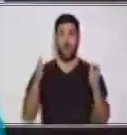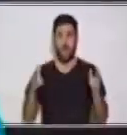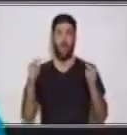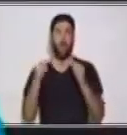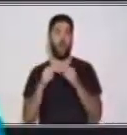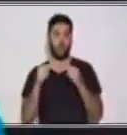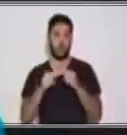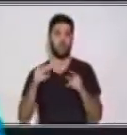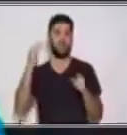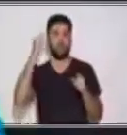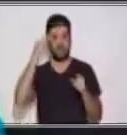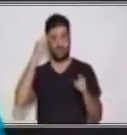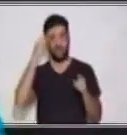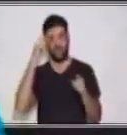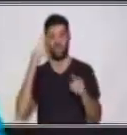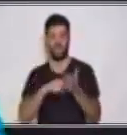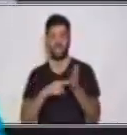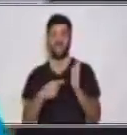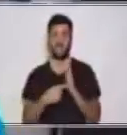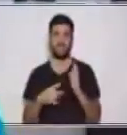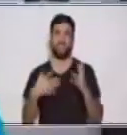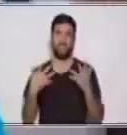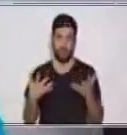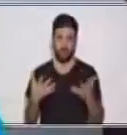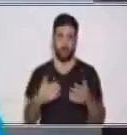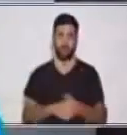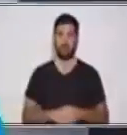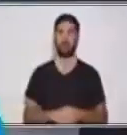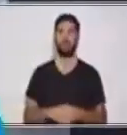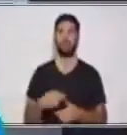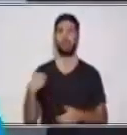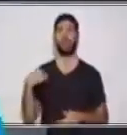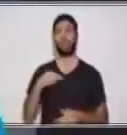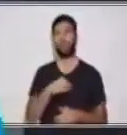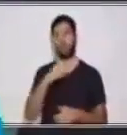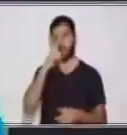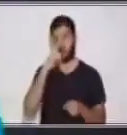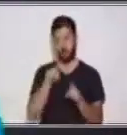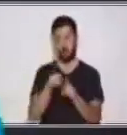Ahora, también tenemos que hacer referencia a lo siguiente.